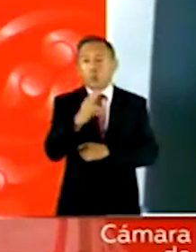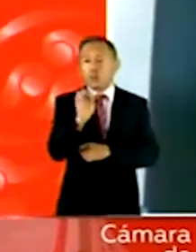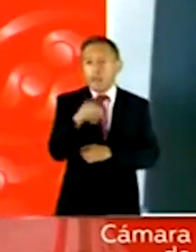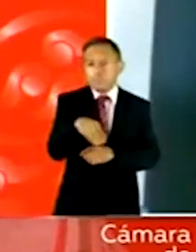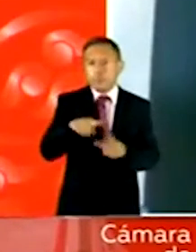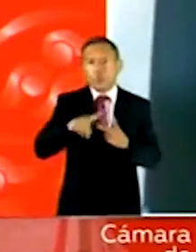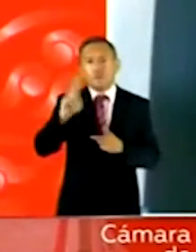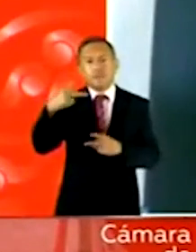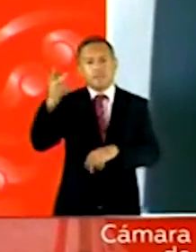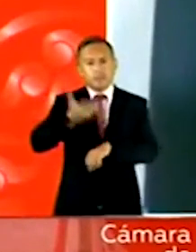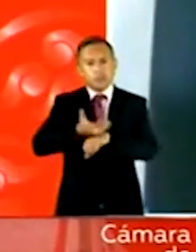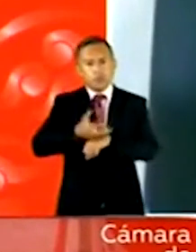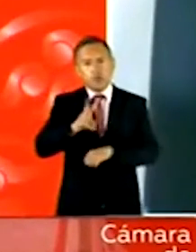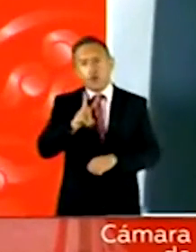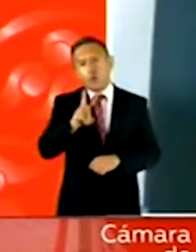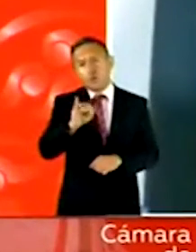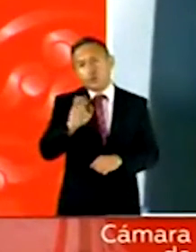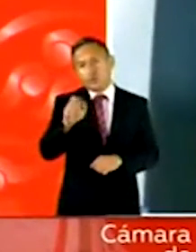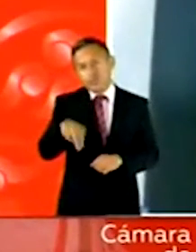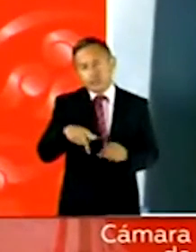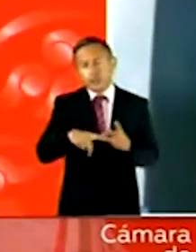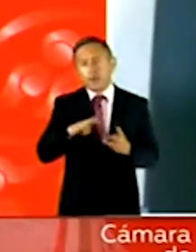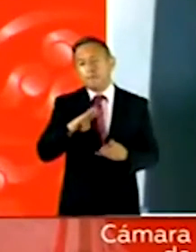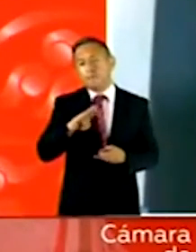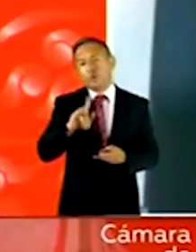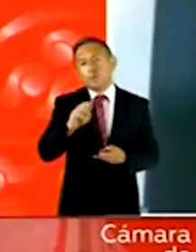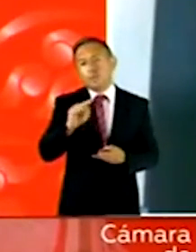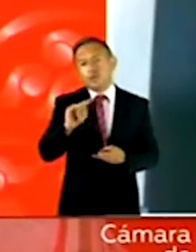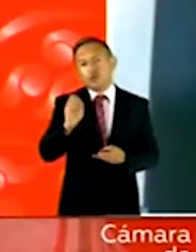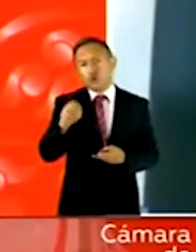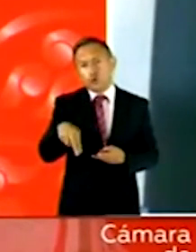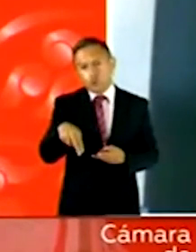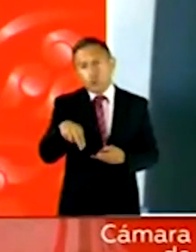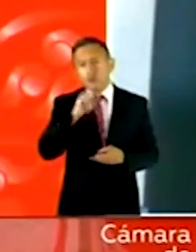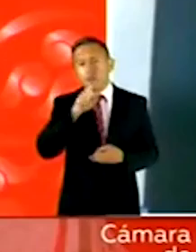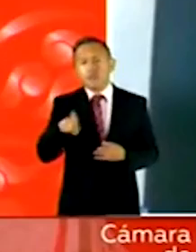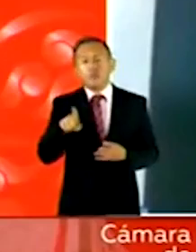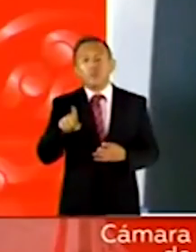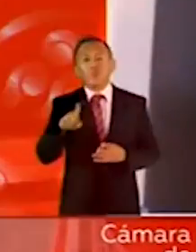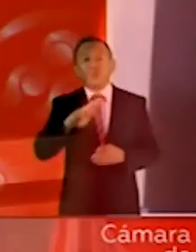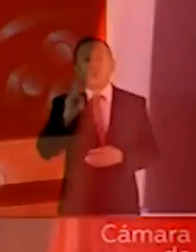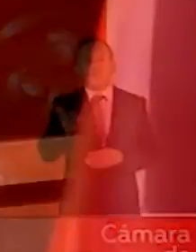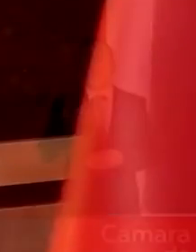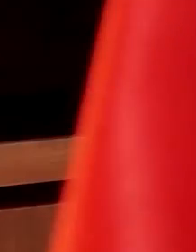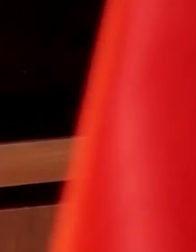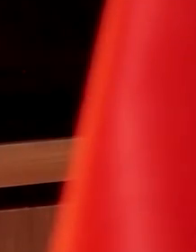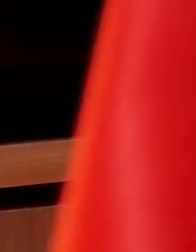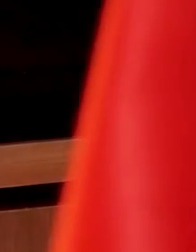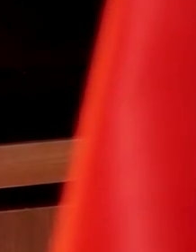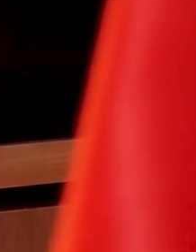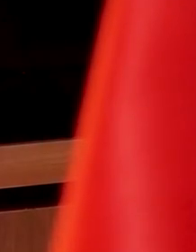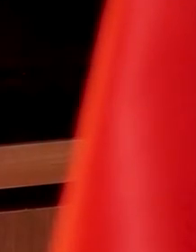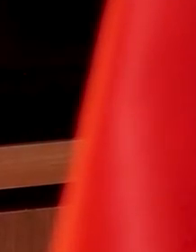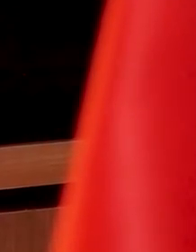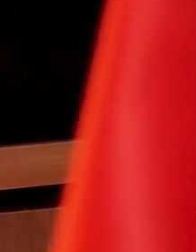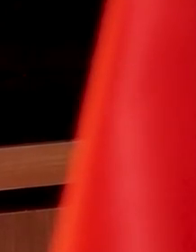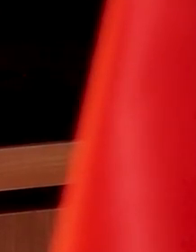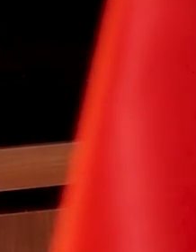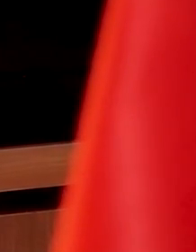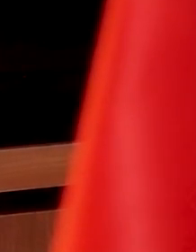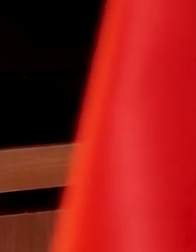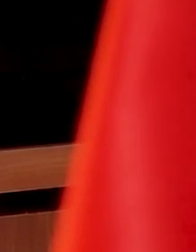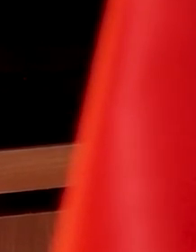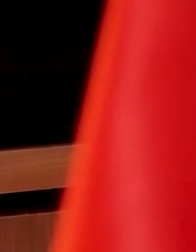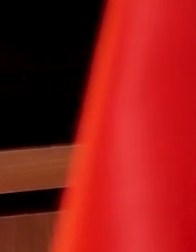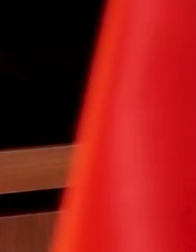la Universidad de Bloomington y la Universidad Flebrea de Jerusalén. Vista la notable trayectoria